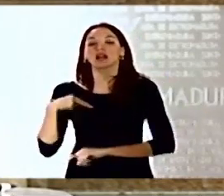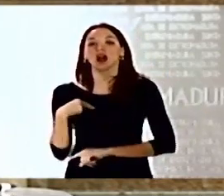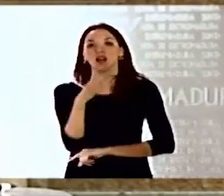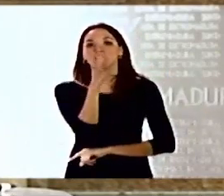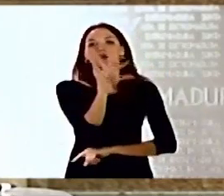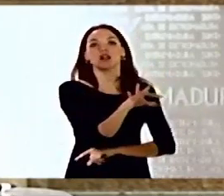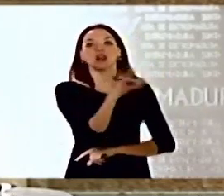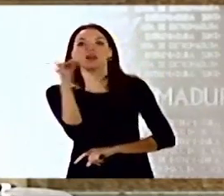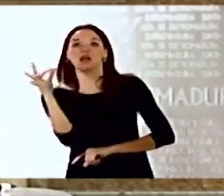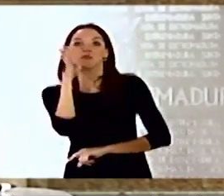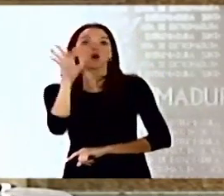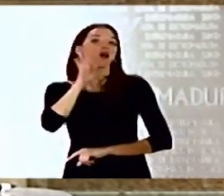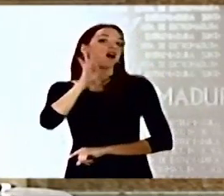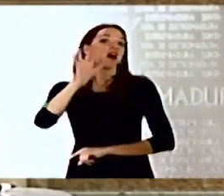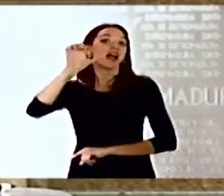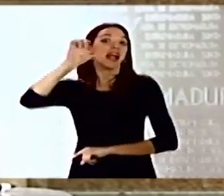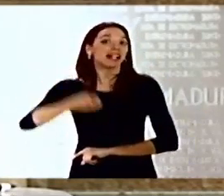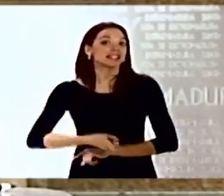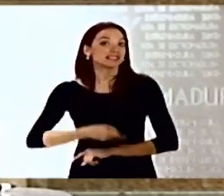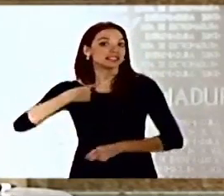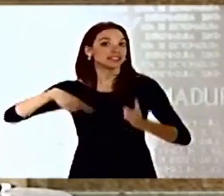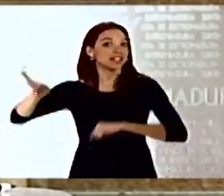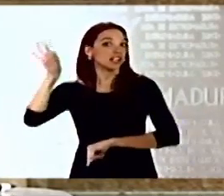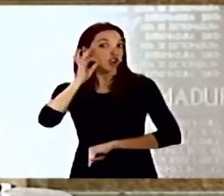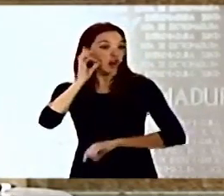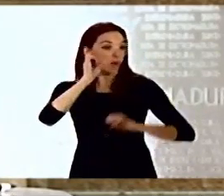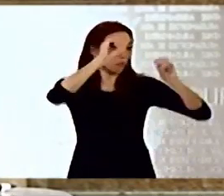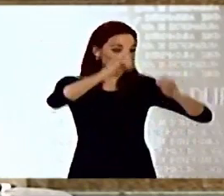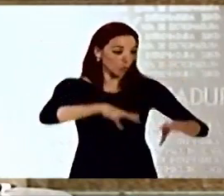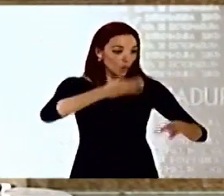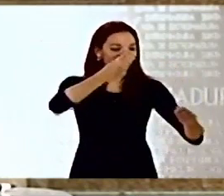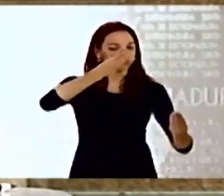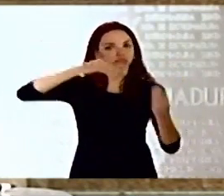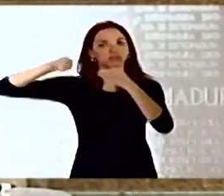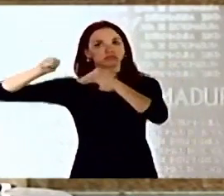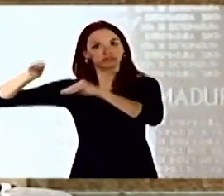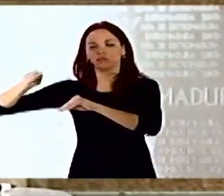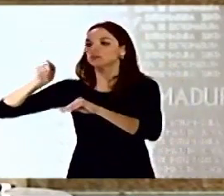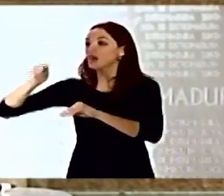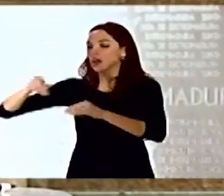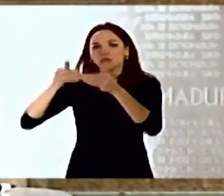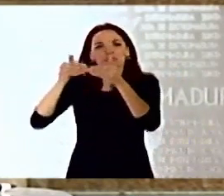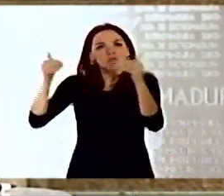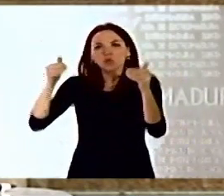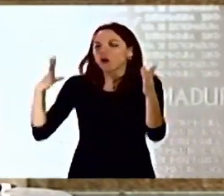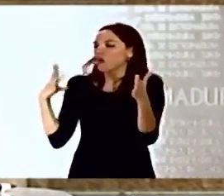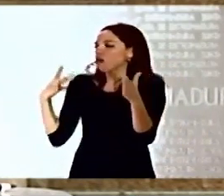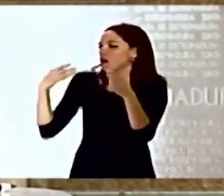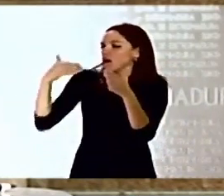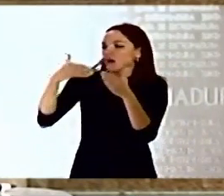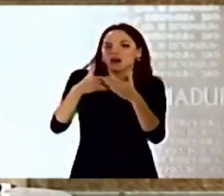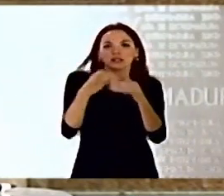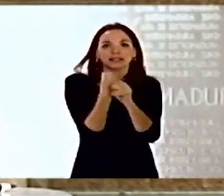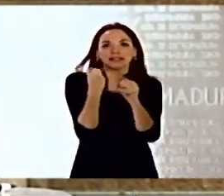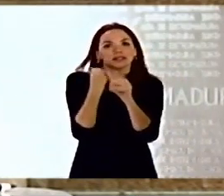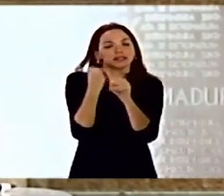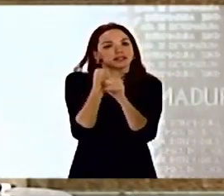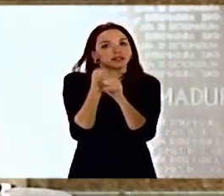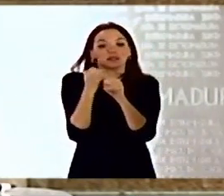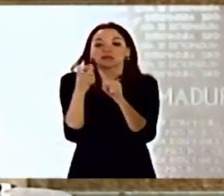dimisión de la anterior directora, ha estado trabajando y lo primero que ha puesto encima de la mesa es un plan estratégico que